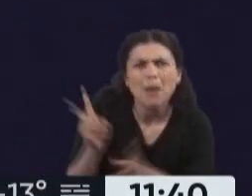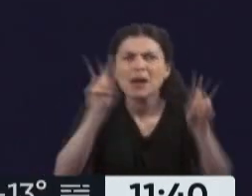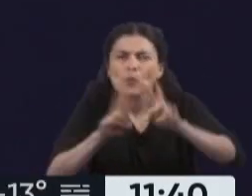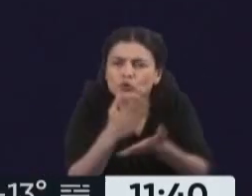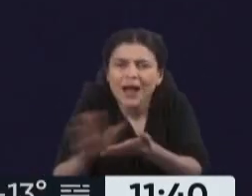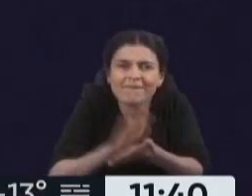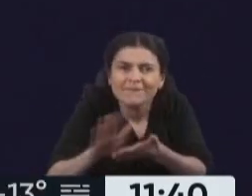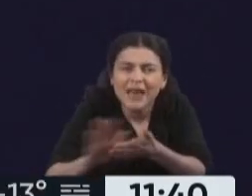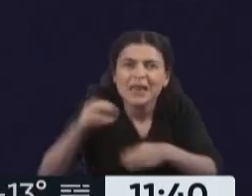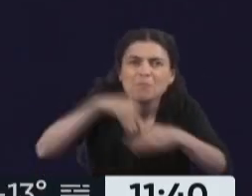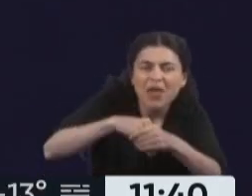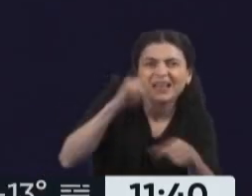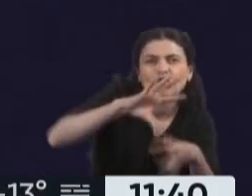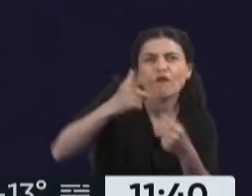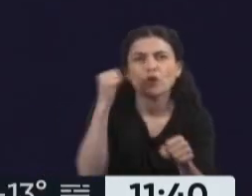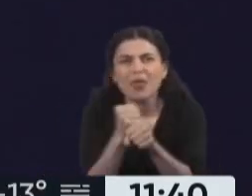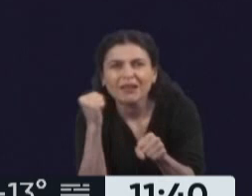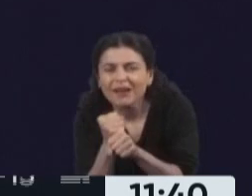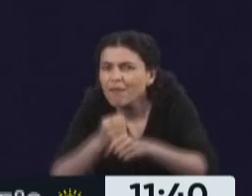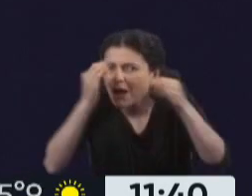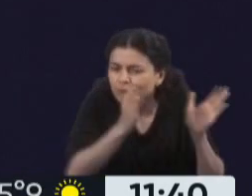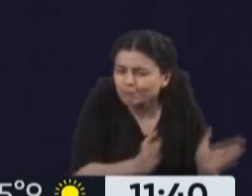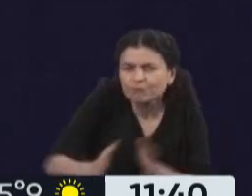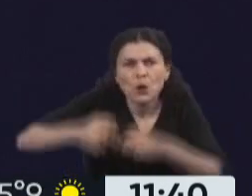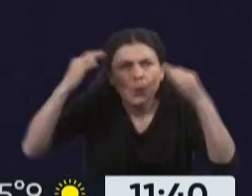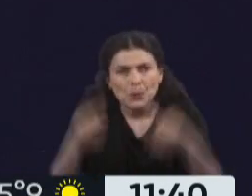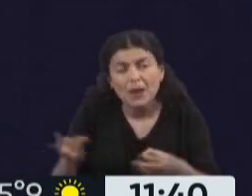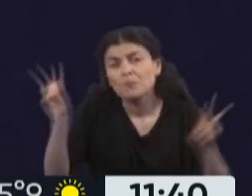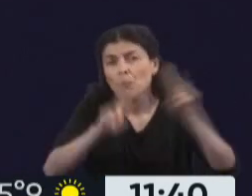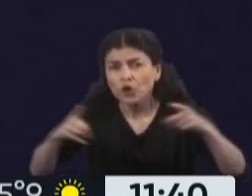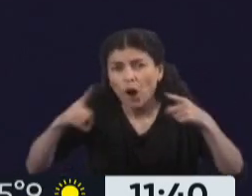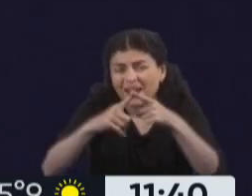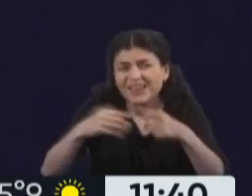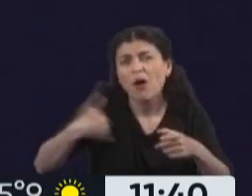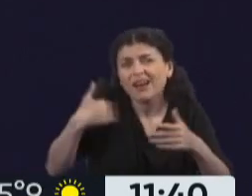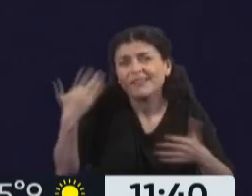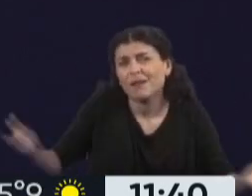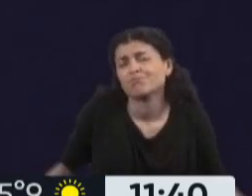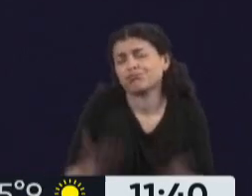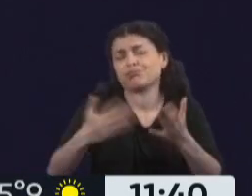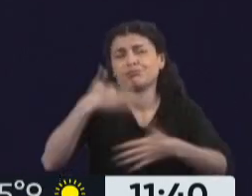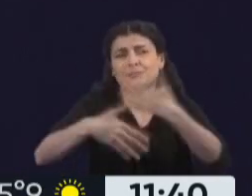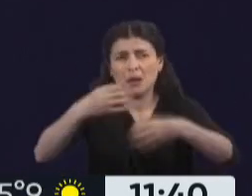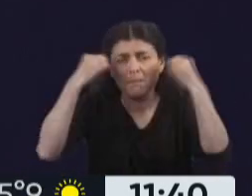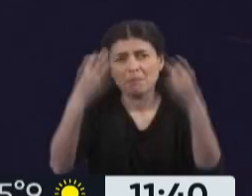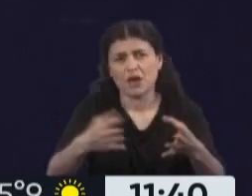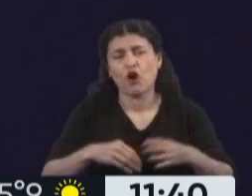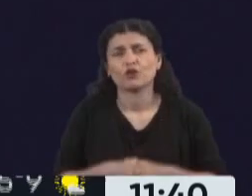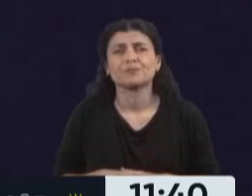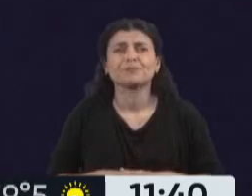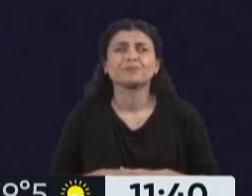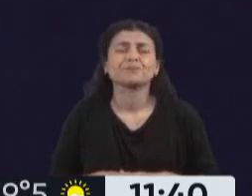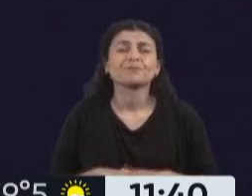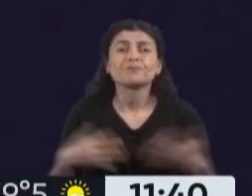hecho, y que apuntamos a que Argentina vuelva a crecer porque es la única forma de mejorar todos estos